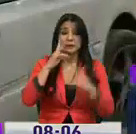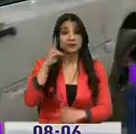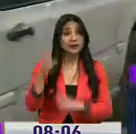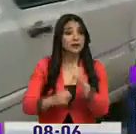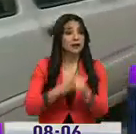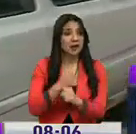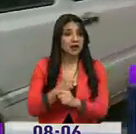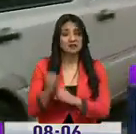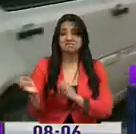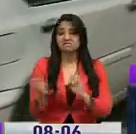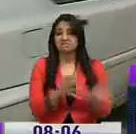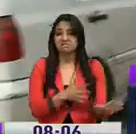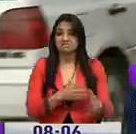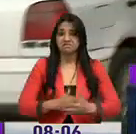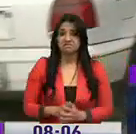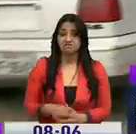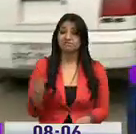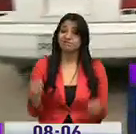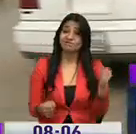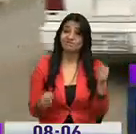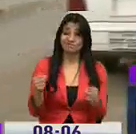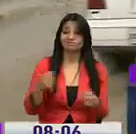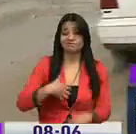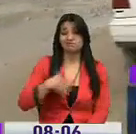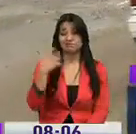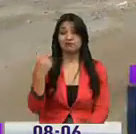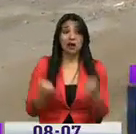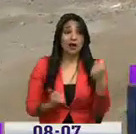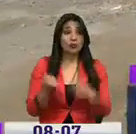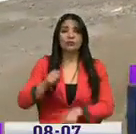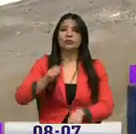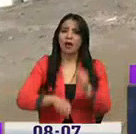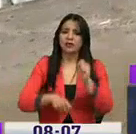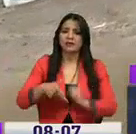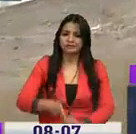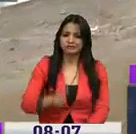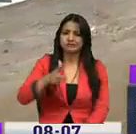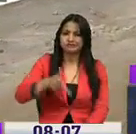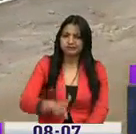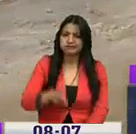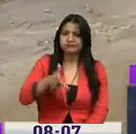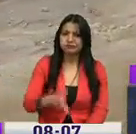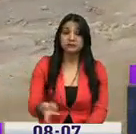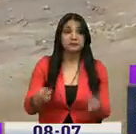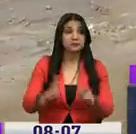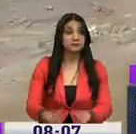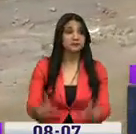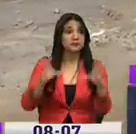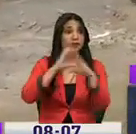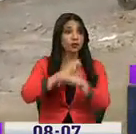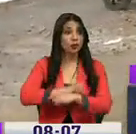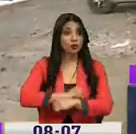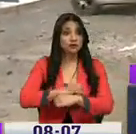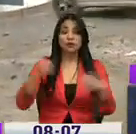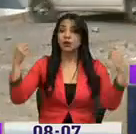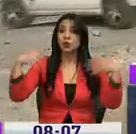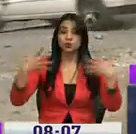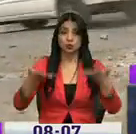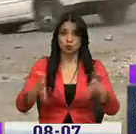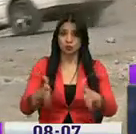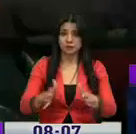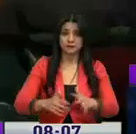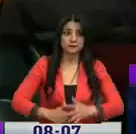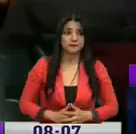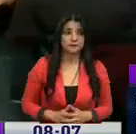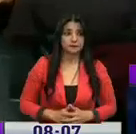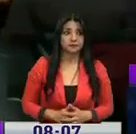pasado. Muchos conductores molestos mencionaron que sus autos se dañan constantemente. Además, en las noches no existe la suficiente